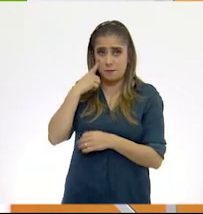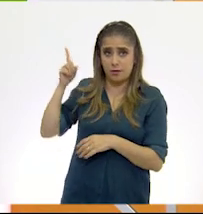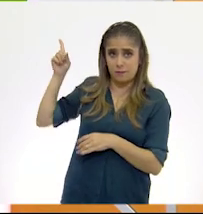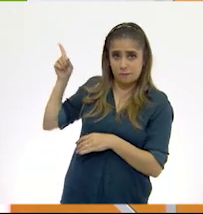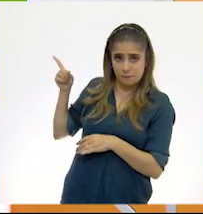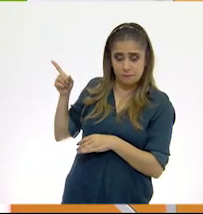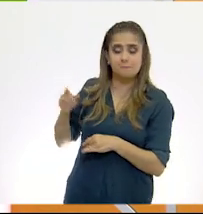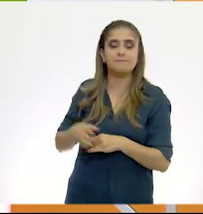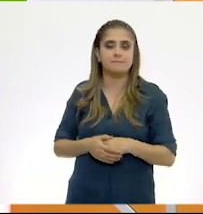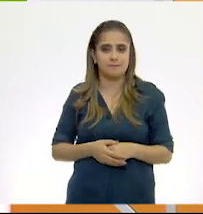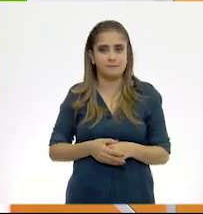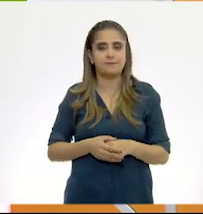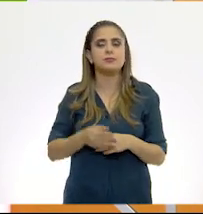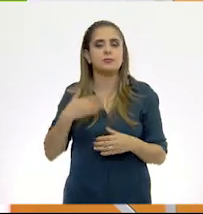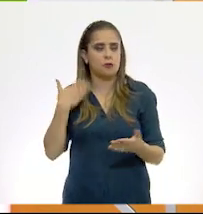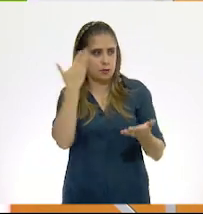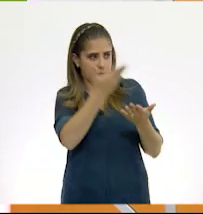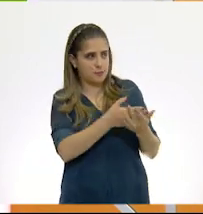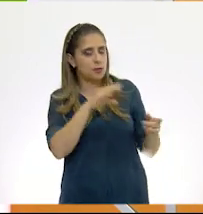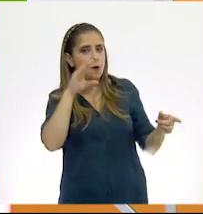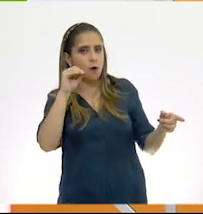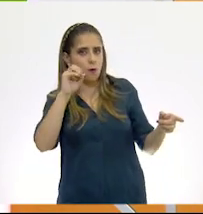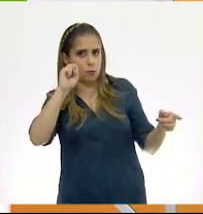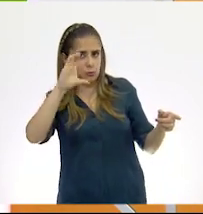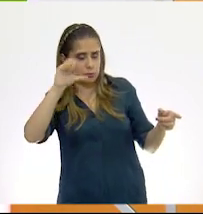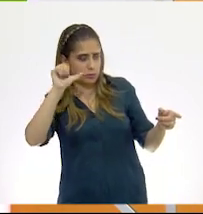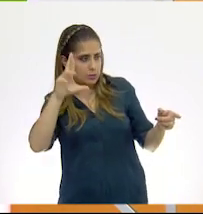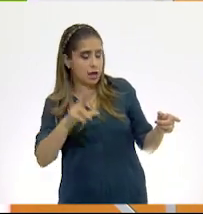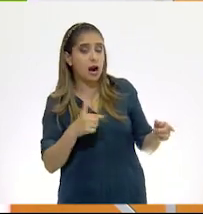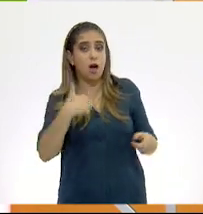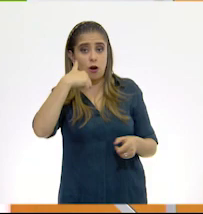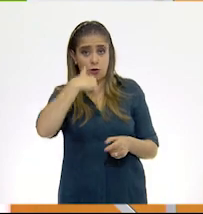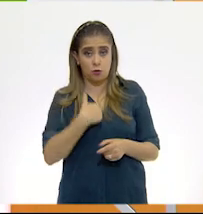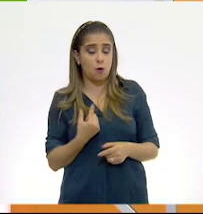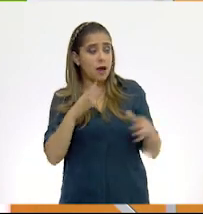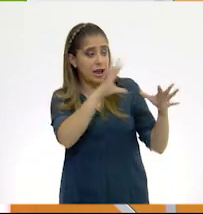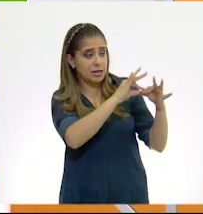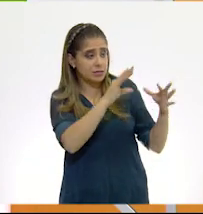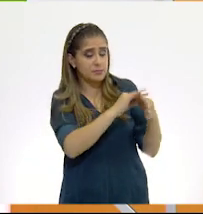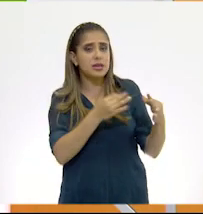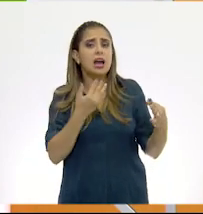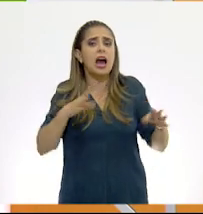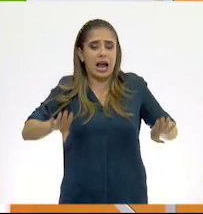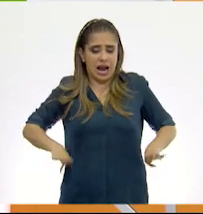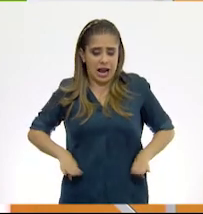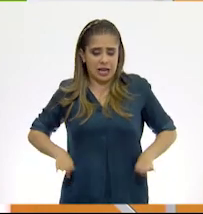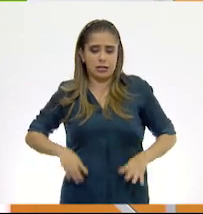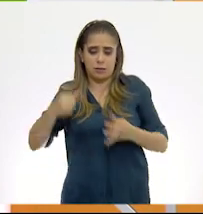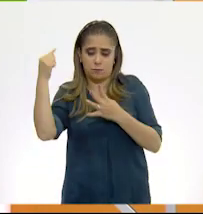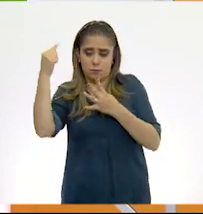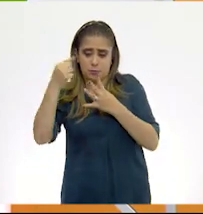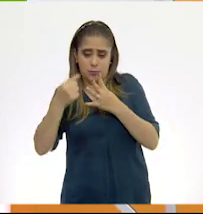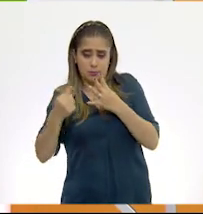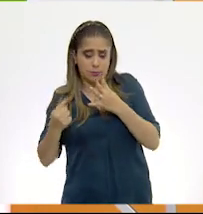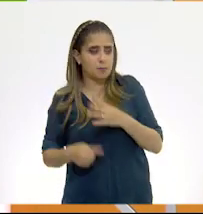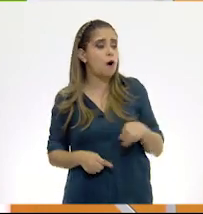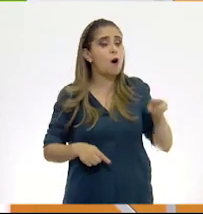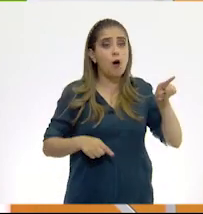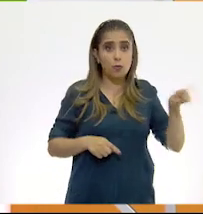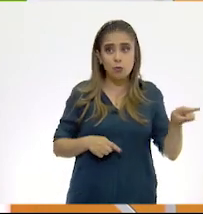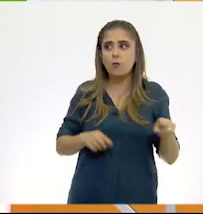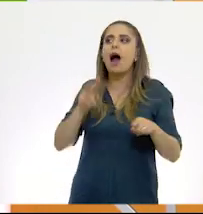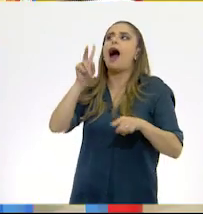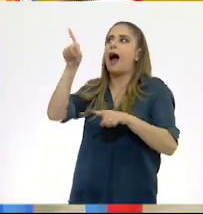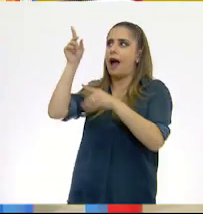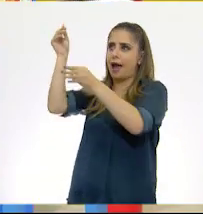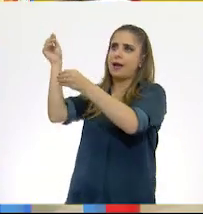voy a pedir, Oscar, que depende de cómo yo te vaya diciendo cuál es la característica, tú las vas a ir pasando del lado